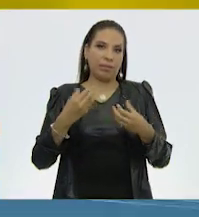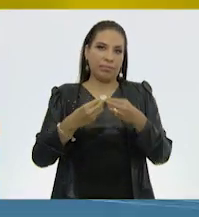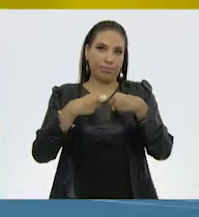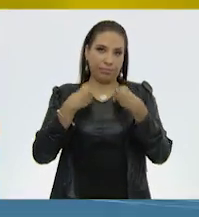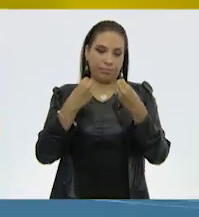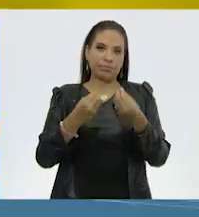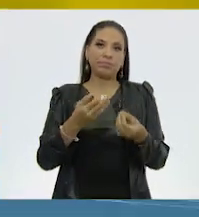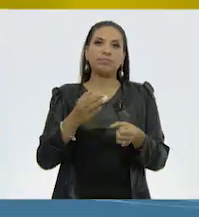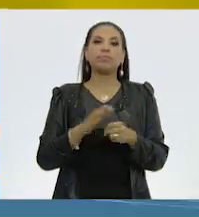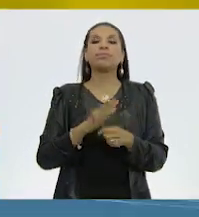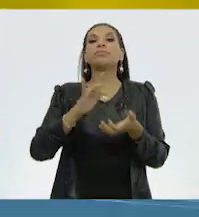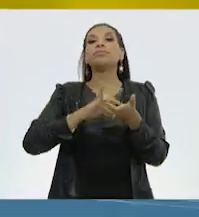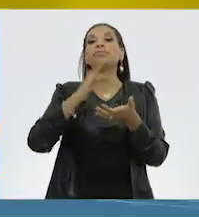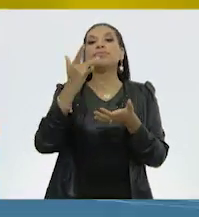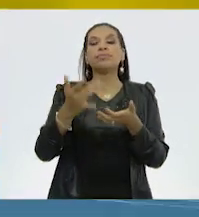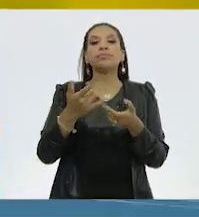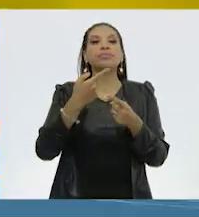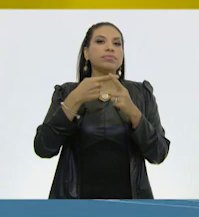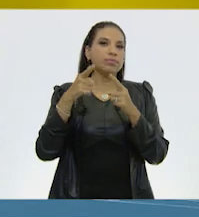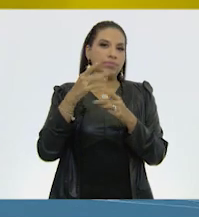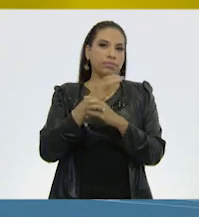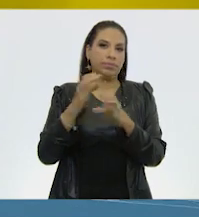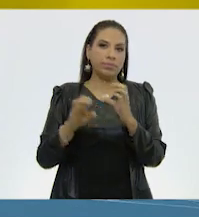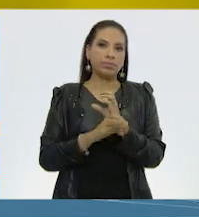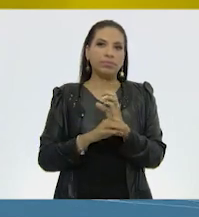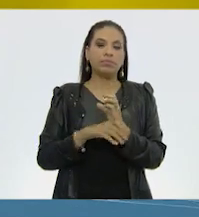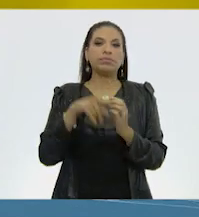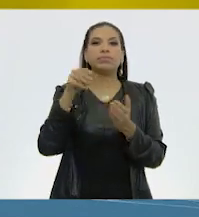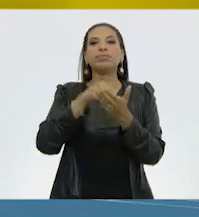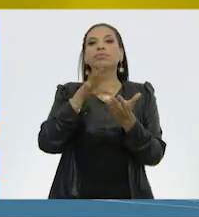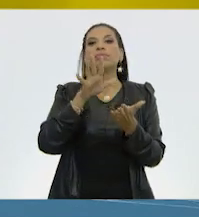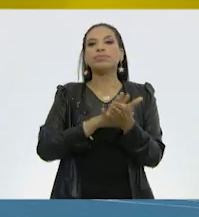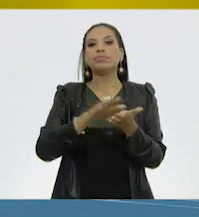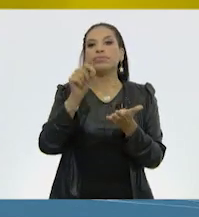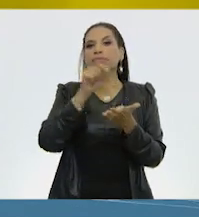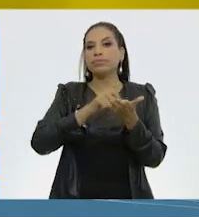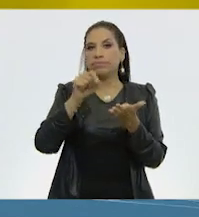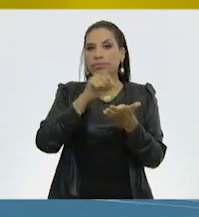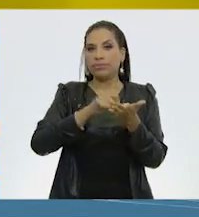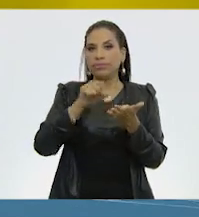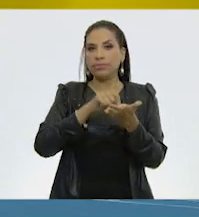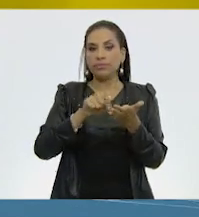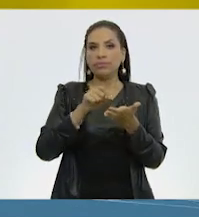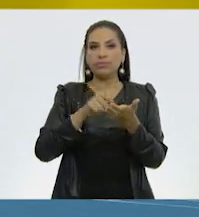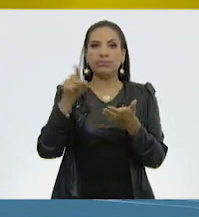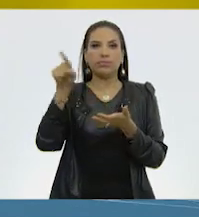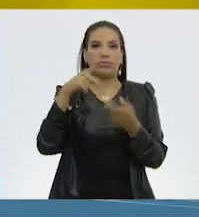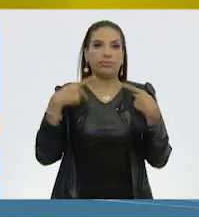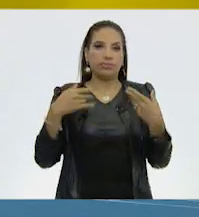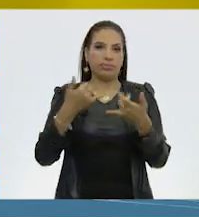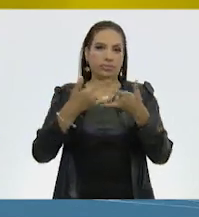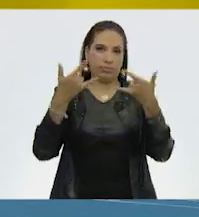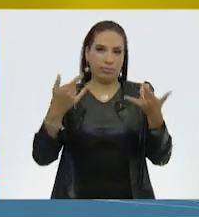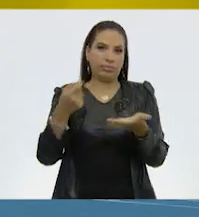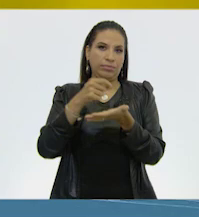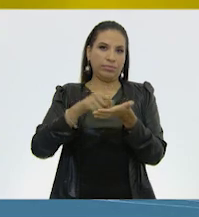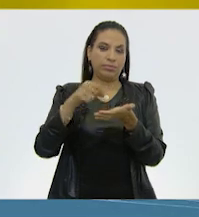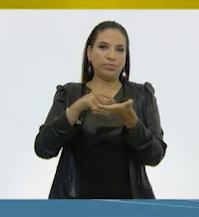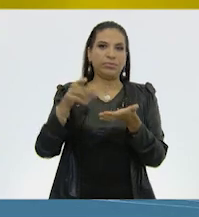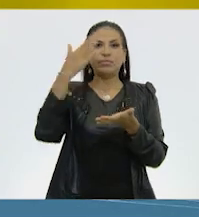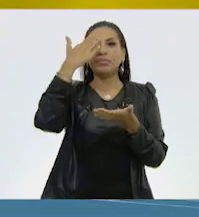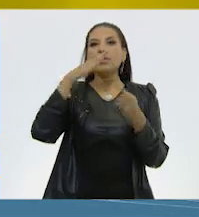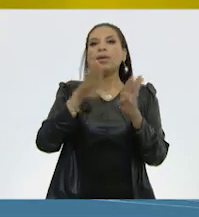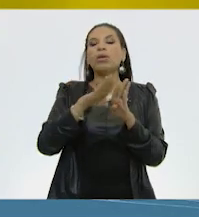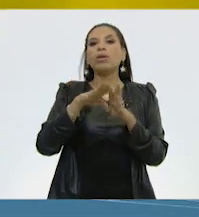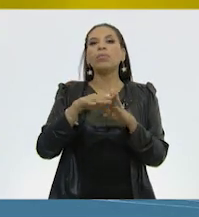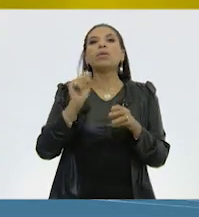efecto, gracias, entre otras cosas, a sus registros escritos, los historiadores han podido saber cómo